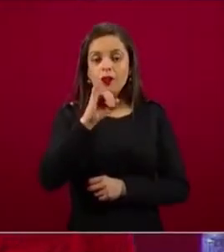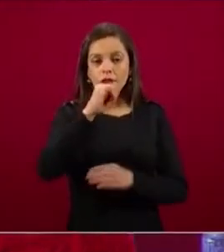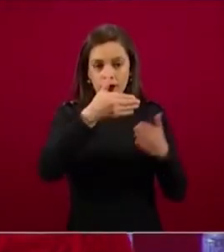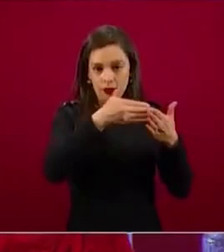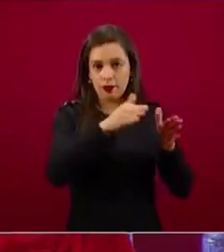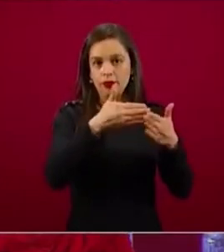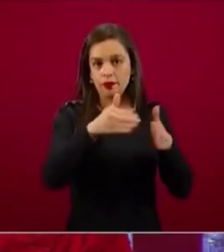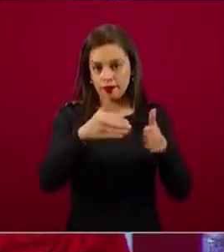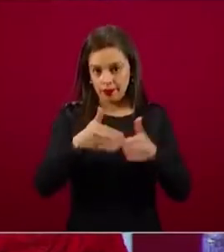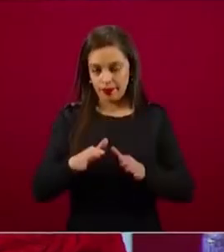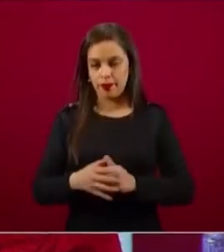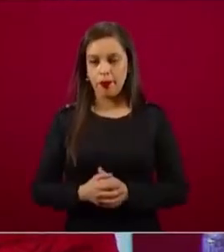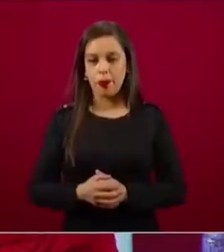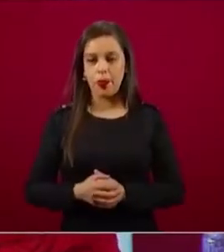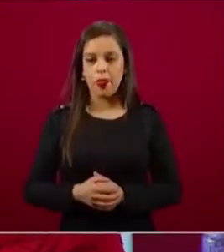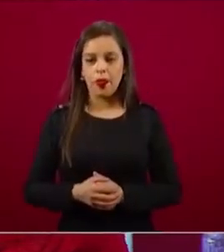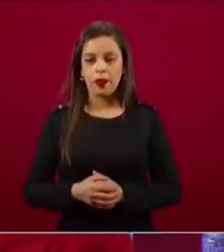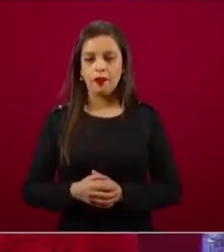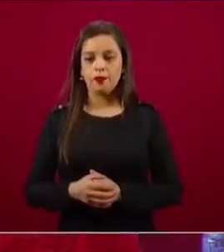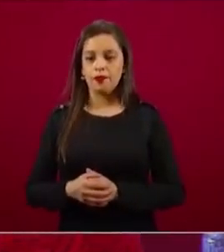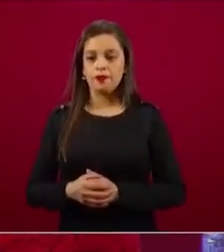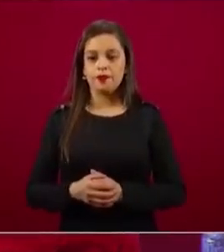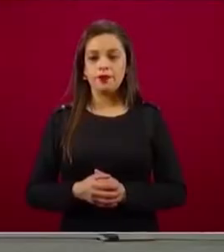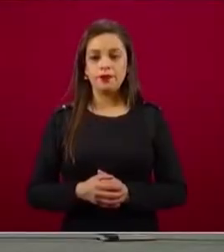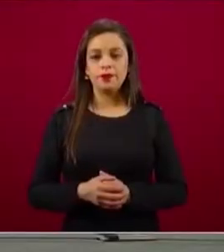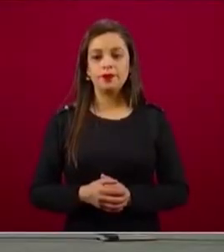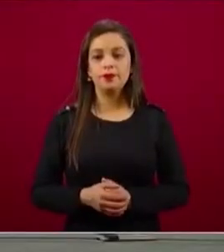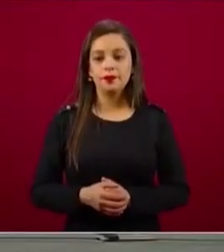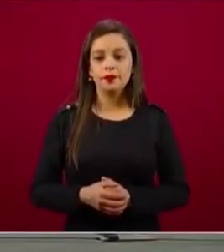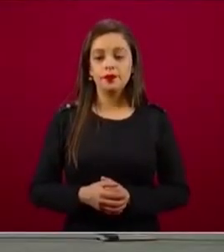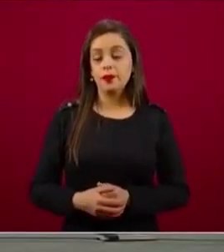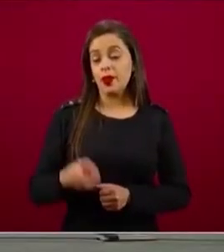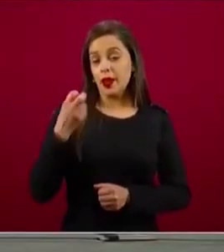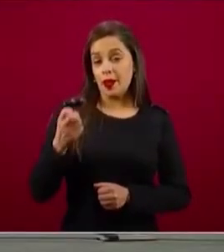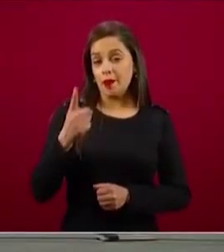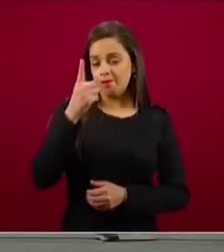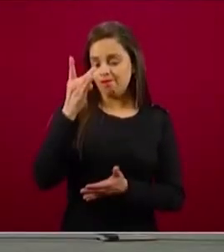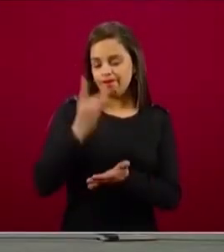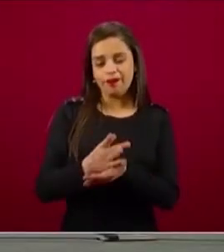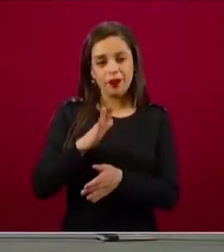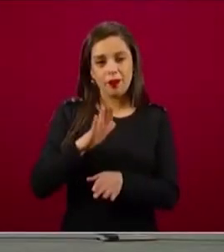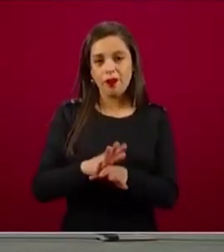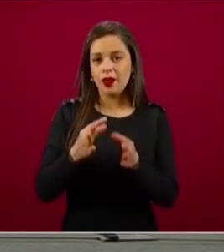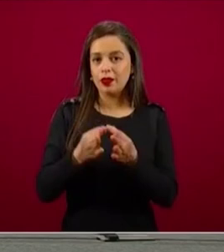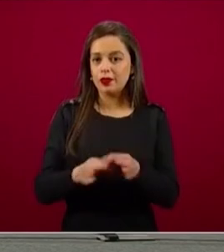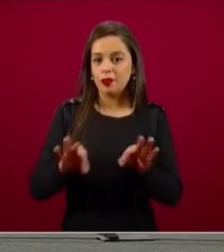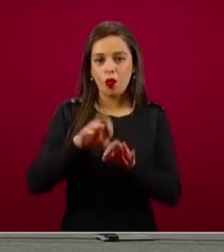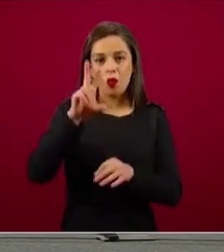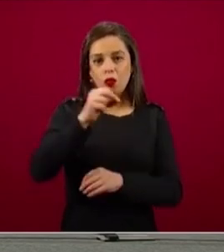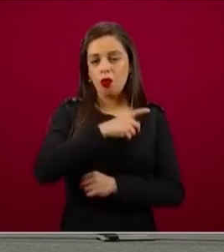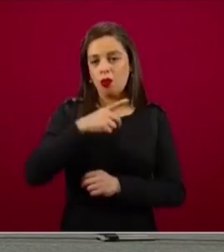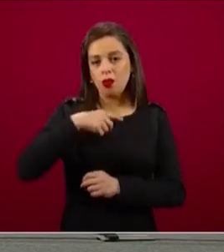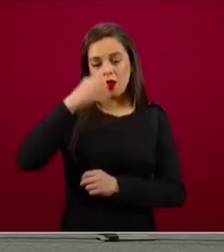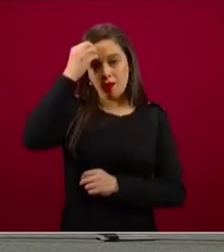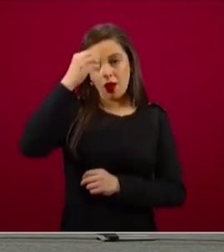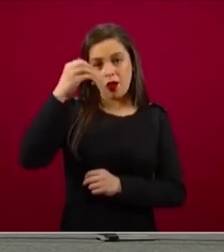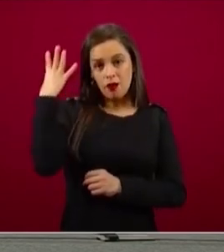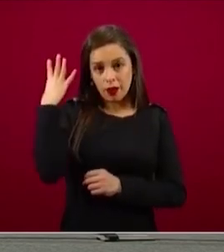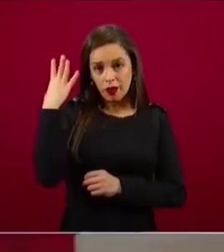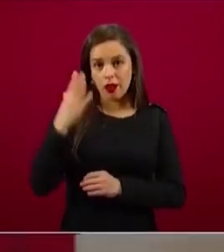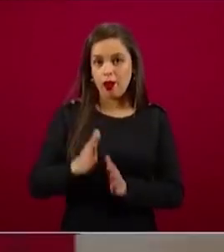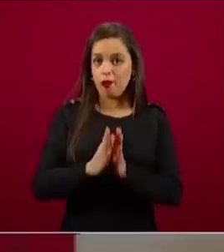distancia, más 3 sectores que hemos agregado. Pero básicamente eso es lo que tenemos que tener. Entonces, hoy